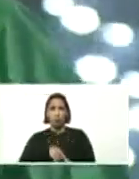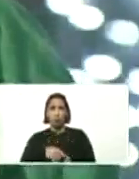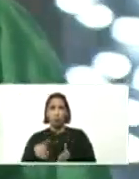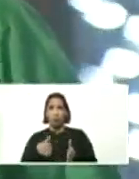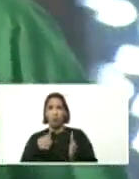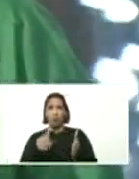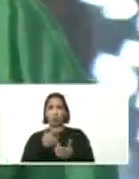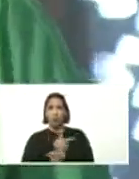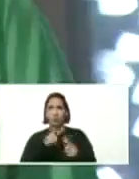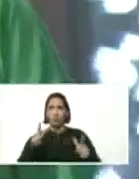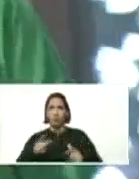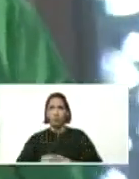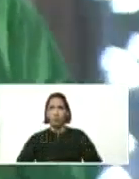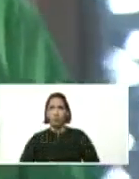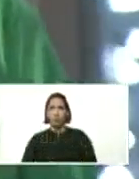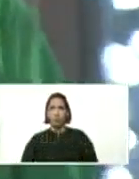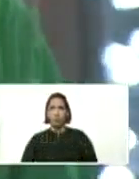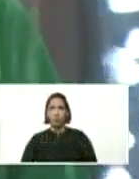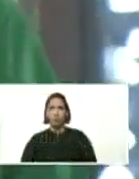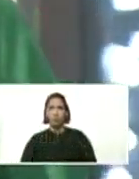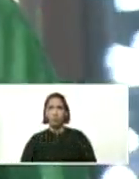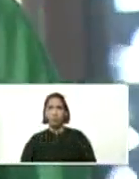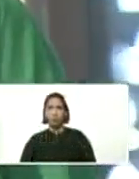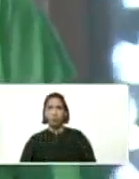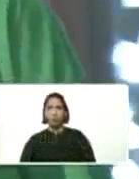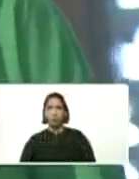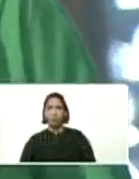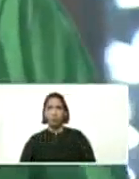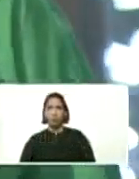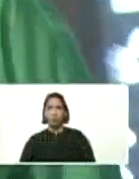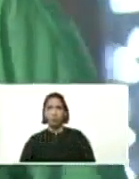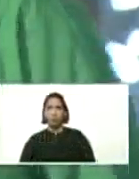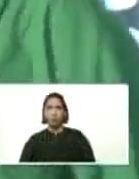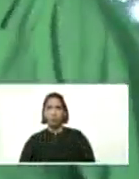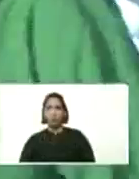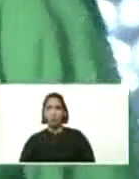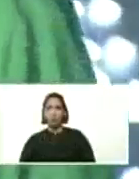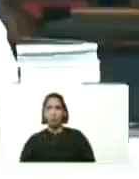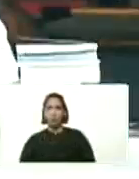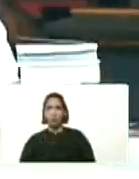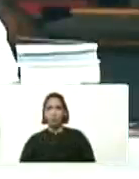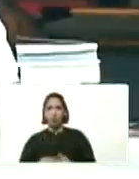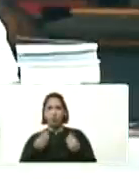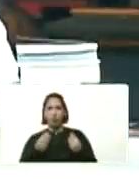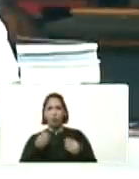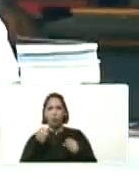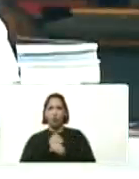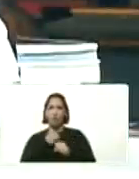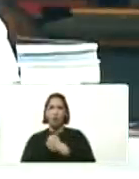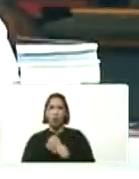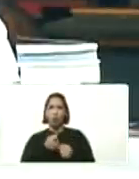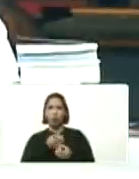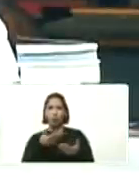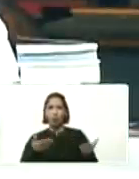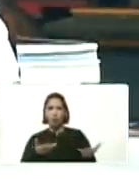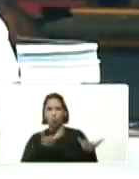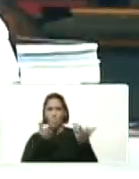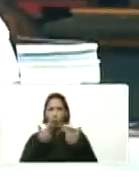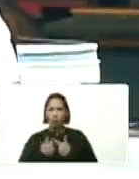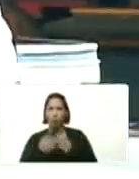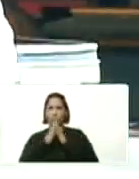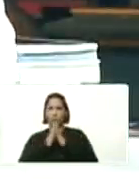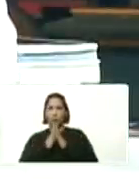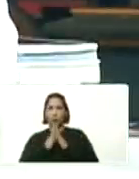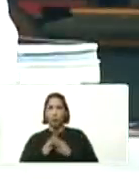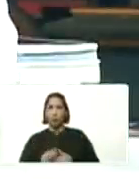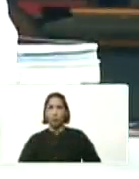de Libertad. Dios santo, vamos a ver cómo es el trabajo de ustedes. Cuéntenlo, una de las guionistas. Cuéntenos, también está